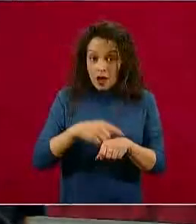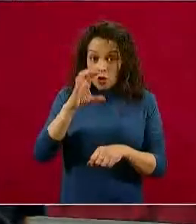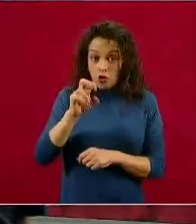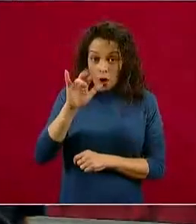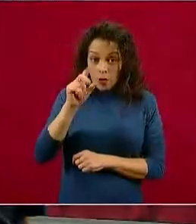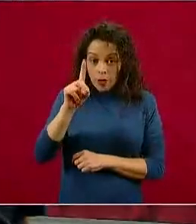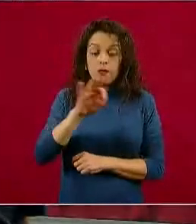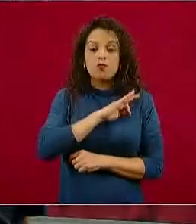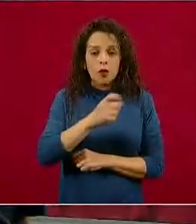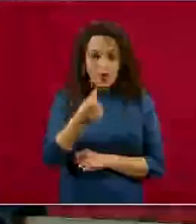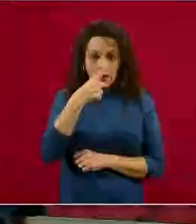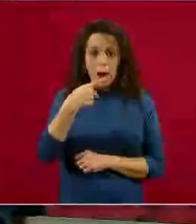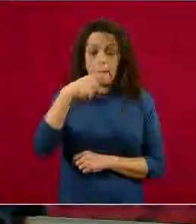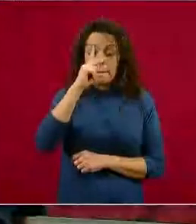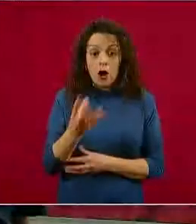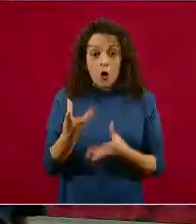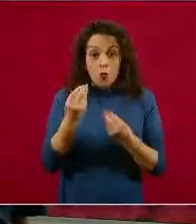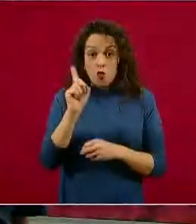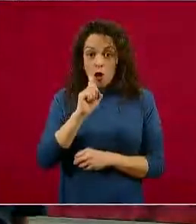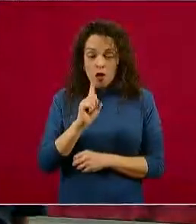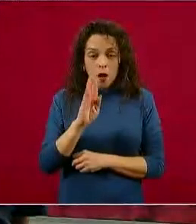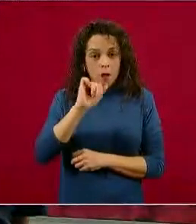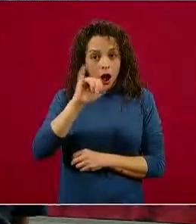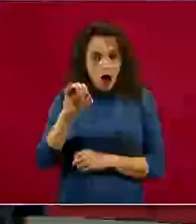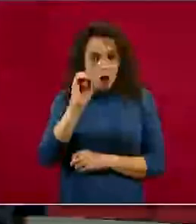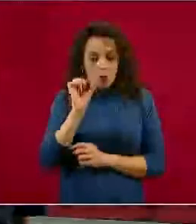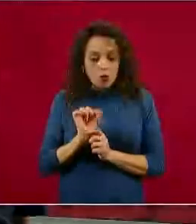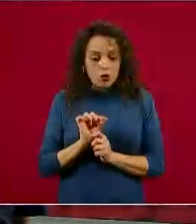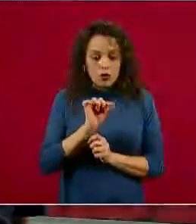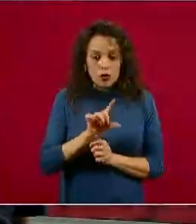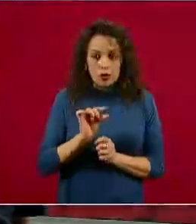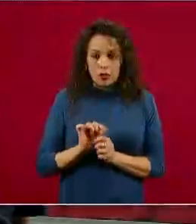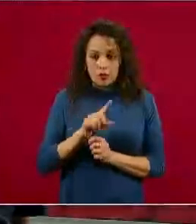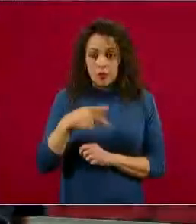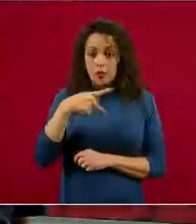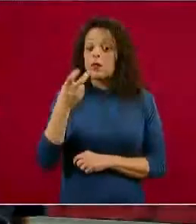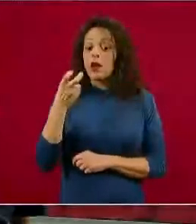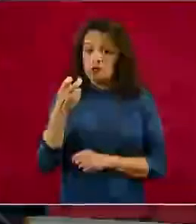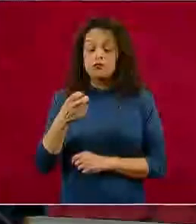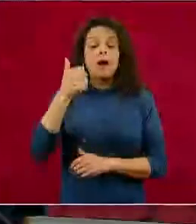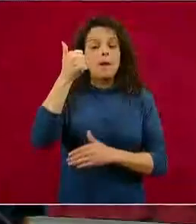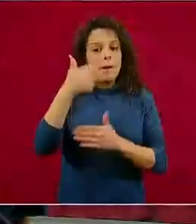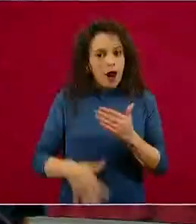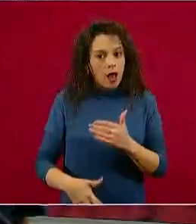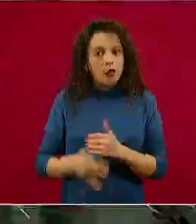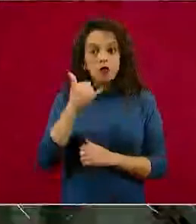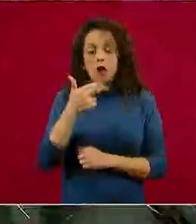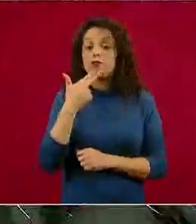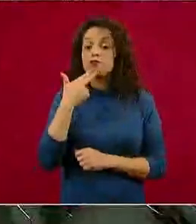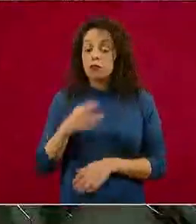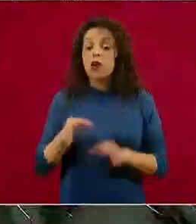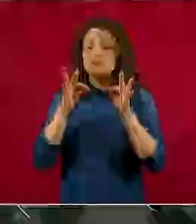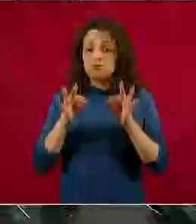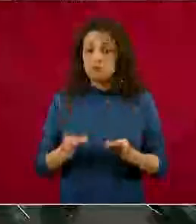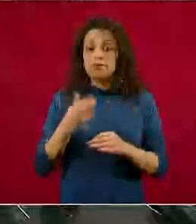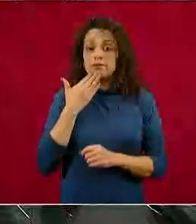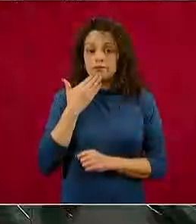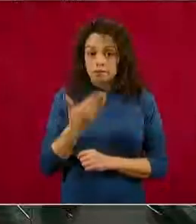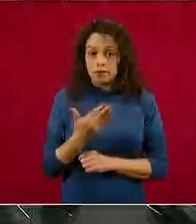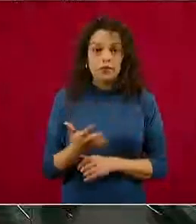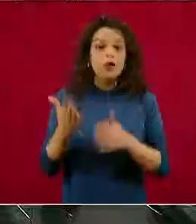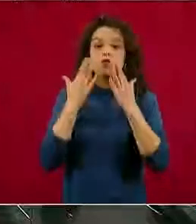bajas. Pero es un fármaco de amplia disponibilidad, es un fármaco barato, es un fármaco que no tiene ya